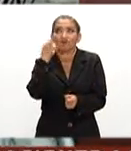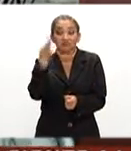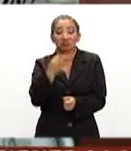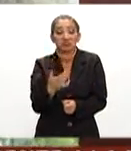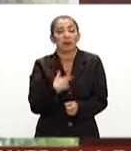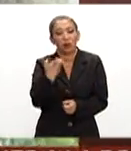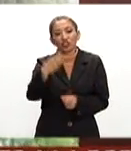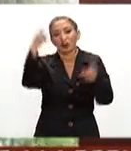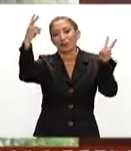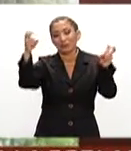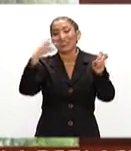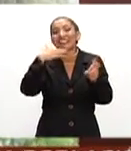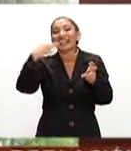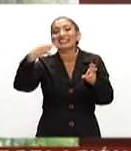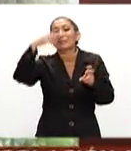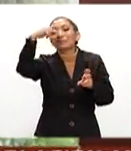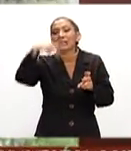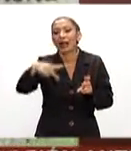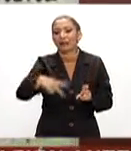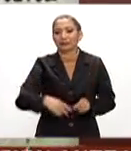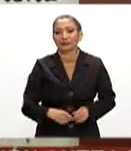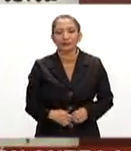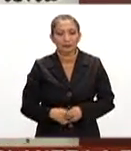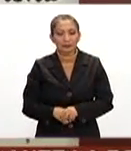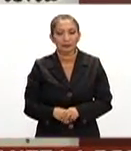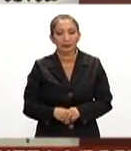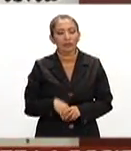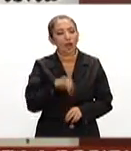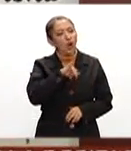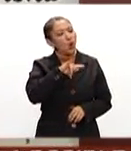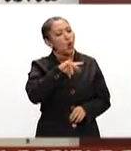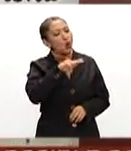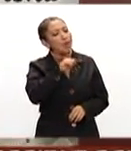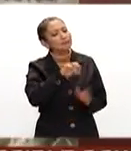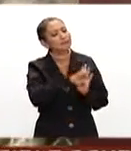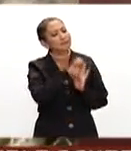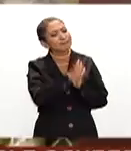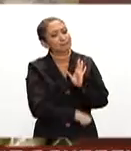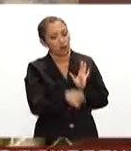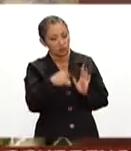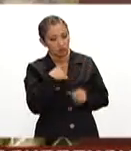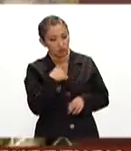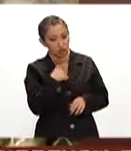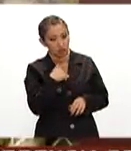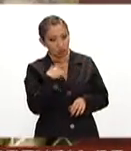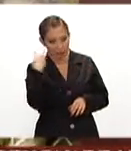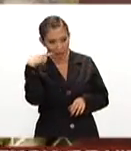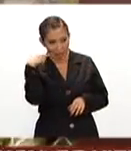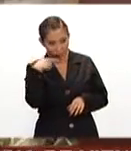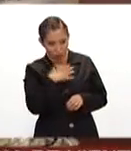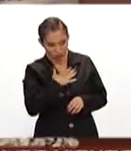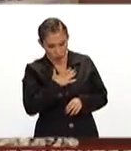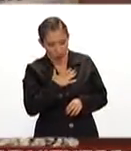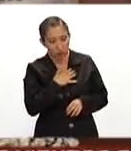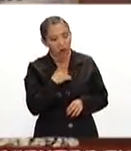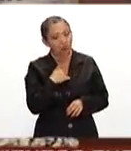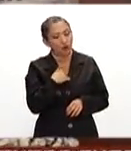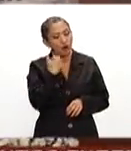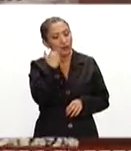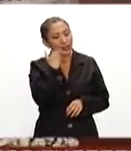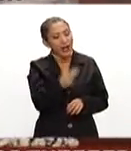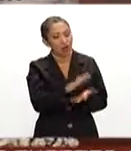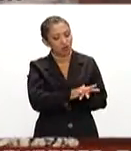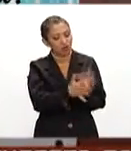Por eso es Delicias Mexicanas. Claro. Julián, por ejemplo, yo soy de Veracruz y yo quiero